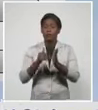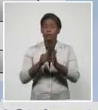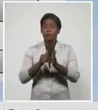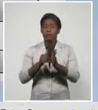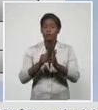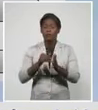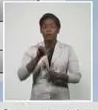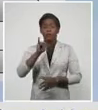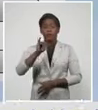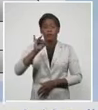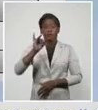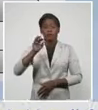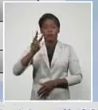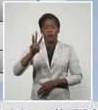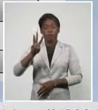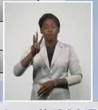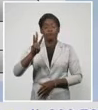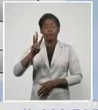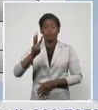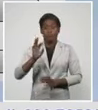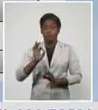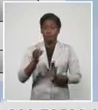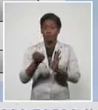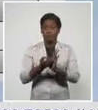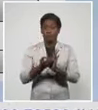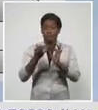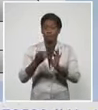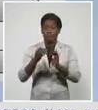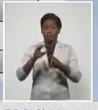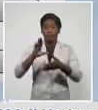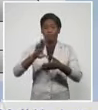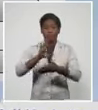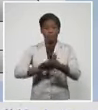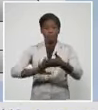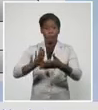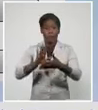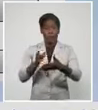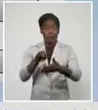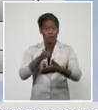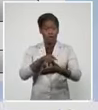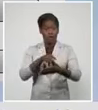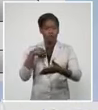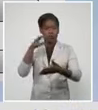54.982.673. Activos ayer en nuestra región,